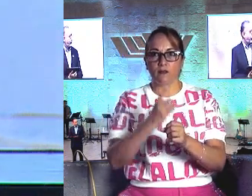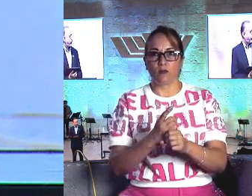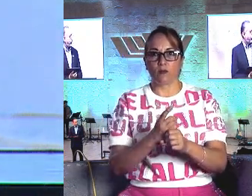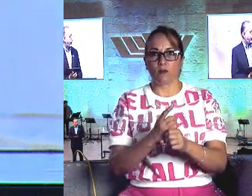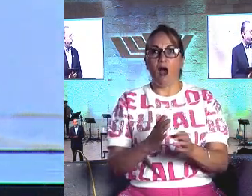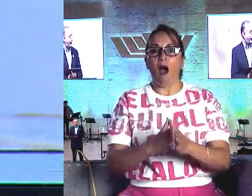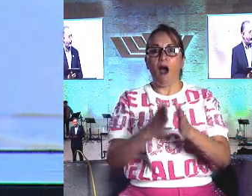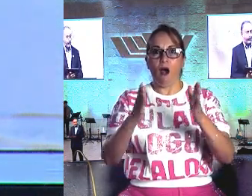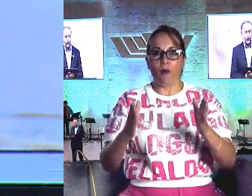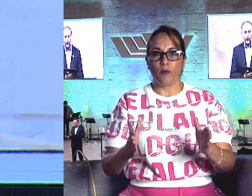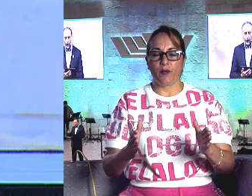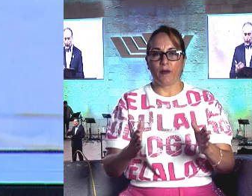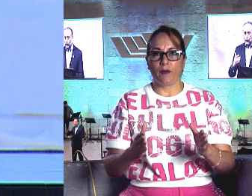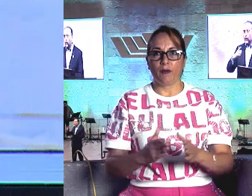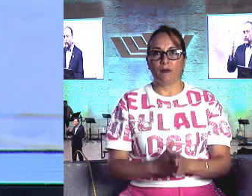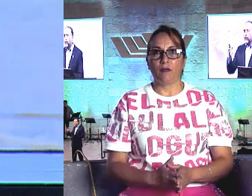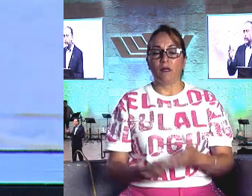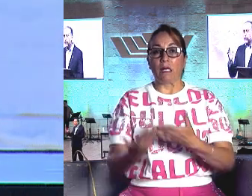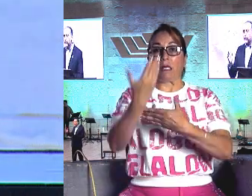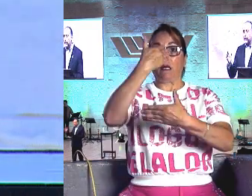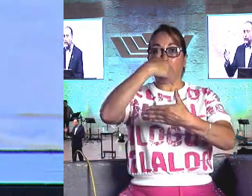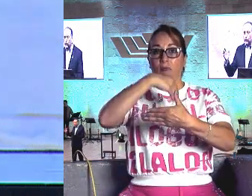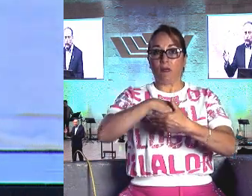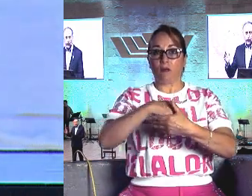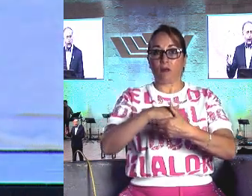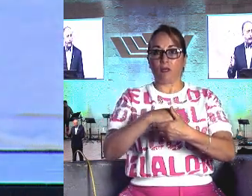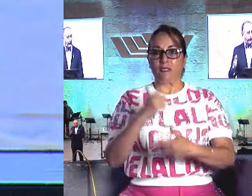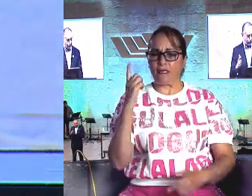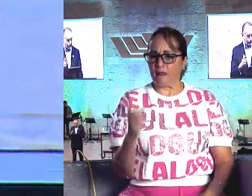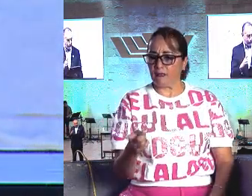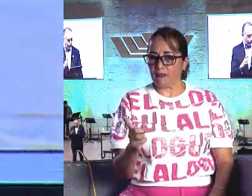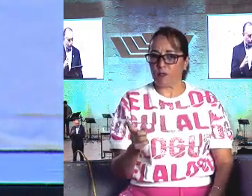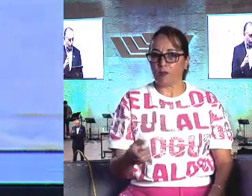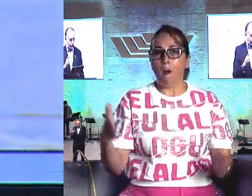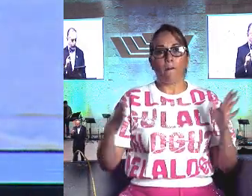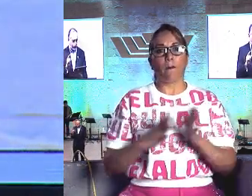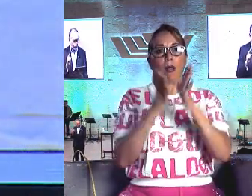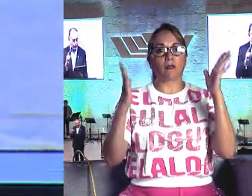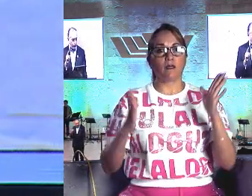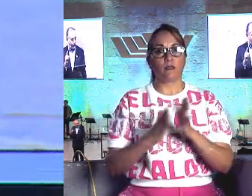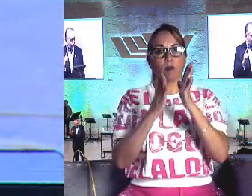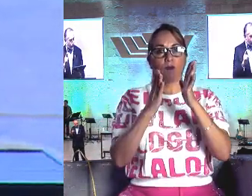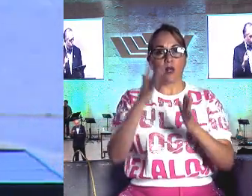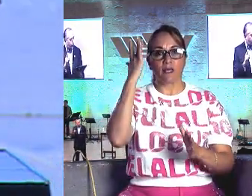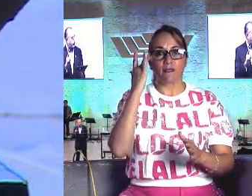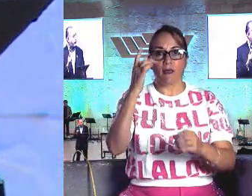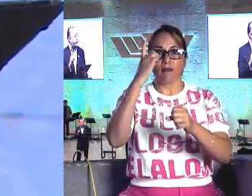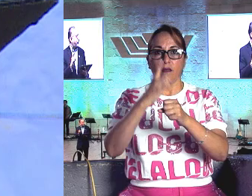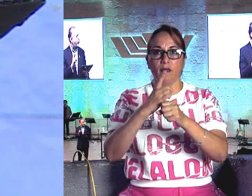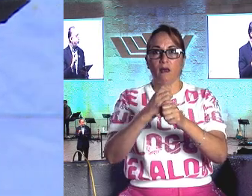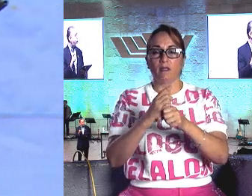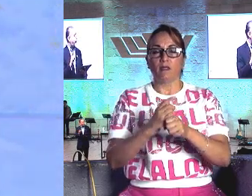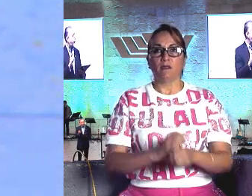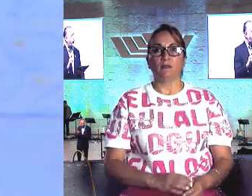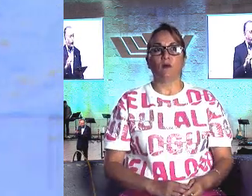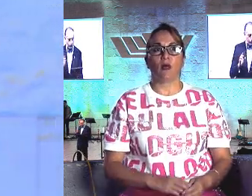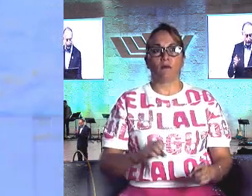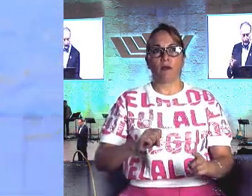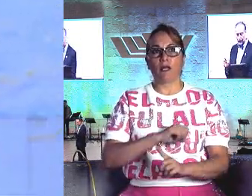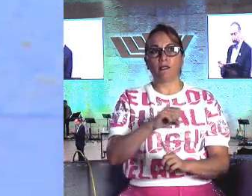vimos aquí que dentro de esa disciplina Dios quiere que participemos de su santidad. Pero ve el Salmo 119,